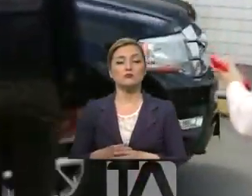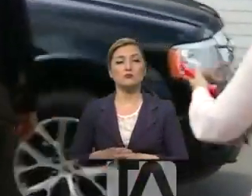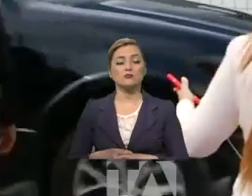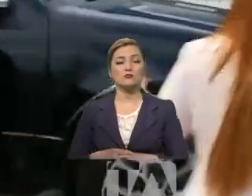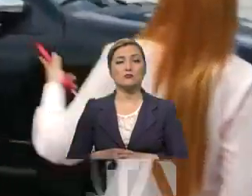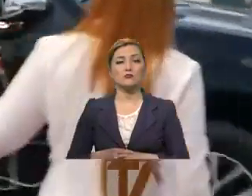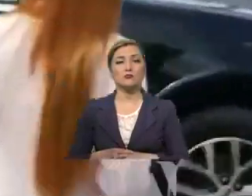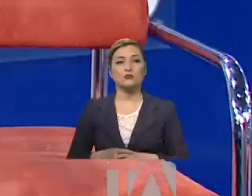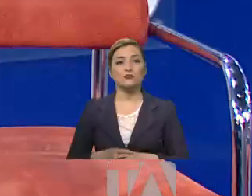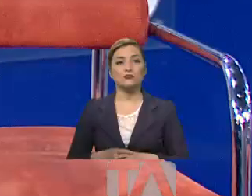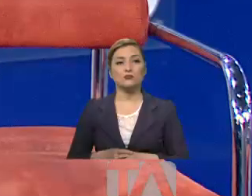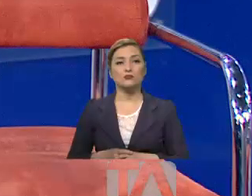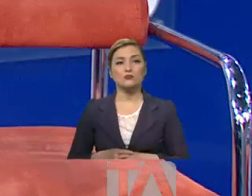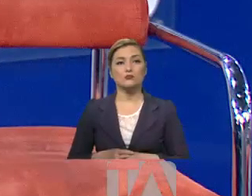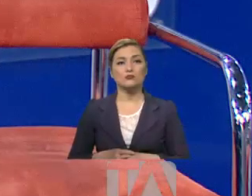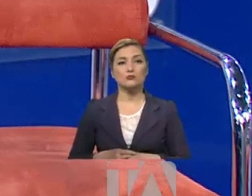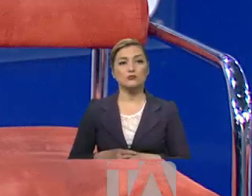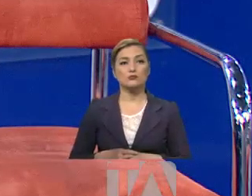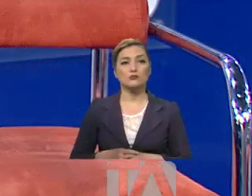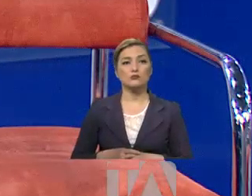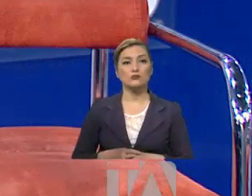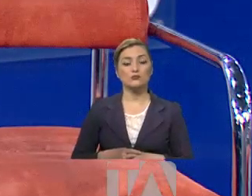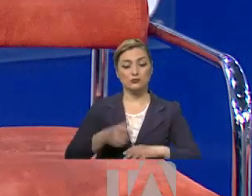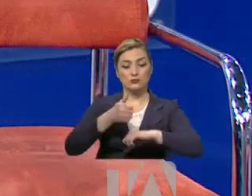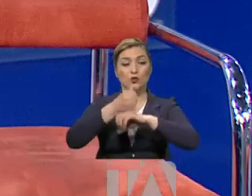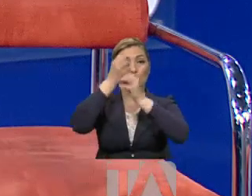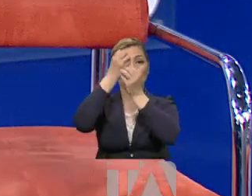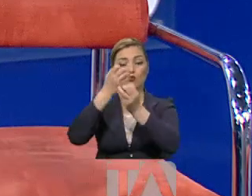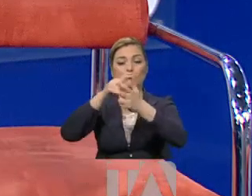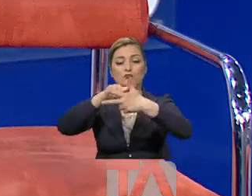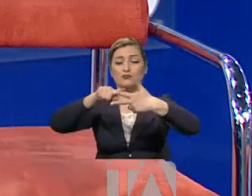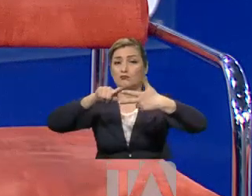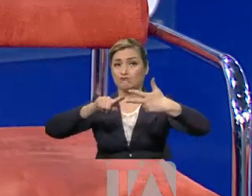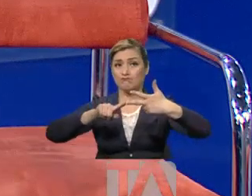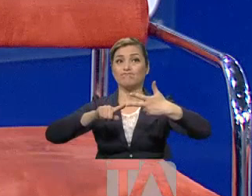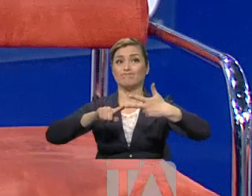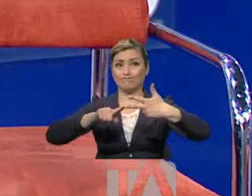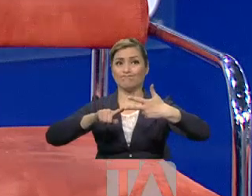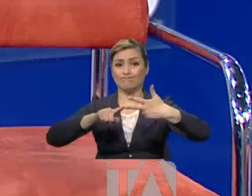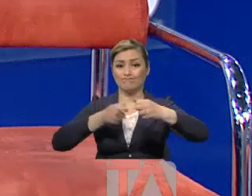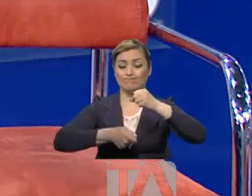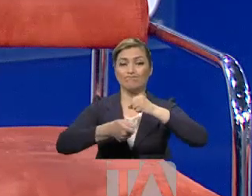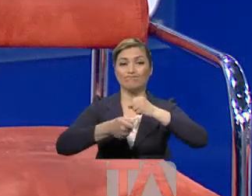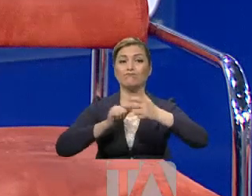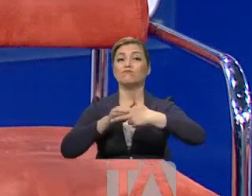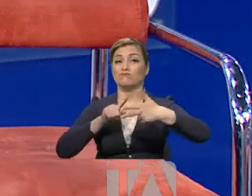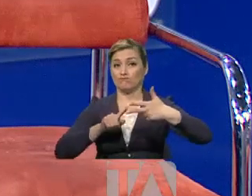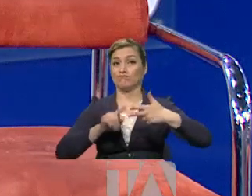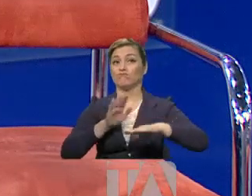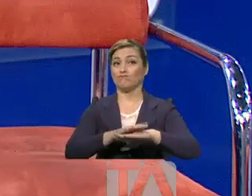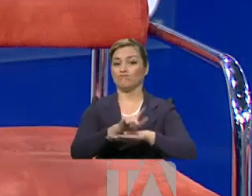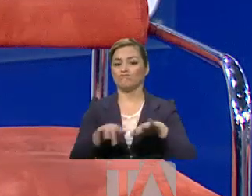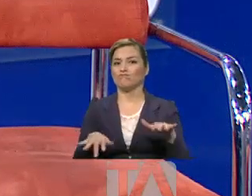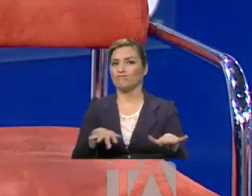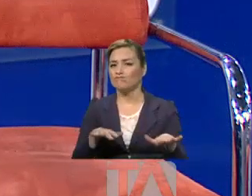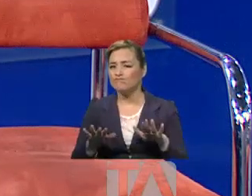Ramos, 24 horas. Las autoridades informaron que hay 3 sospechosos en el caso del asesinato del presentador de televisión